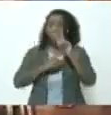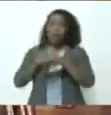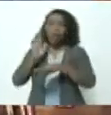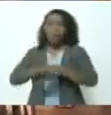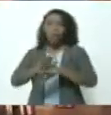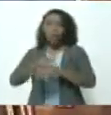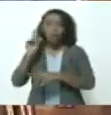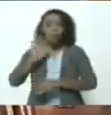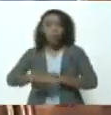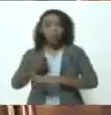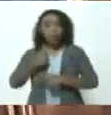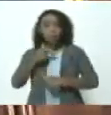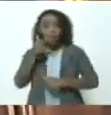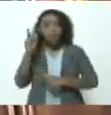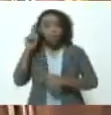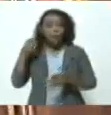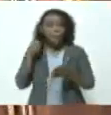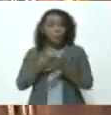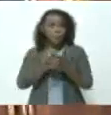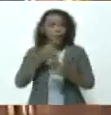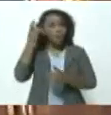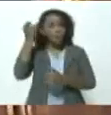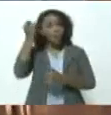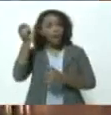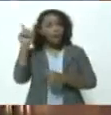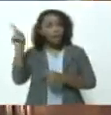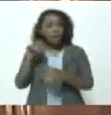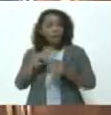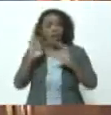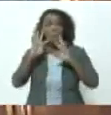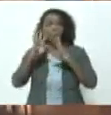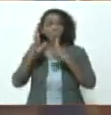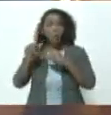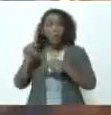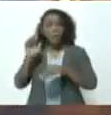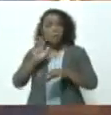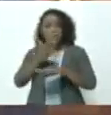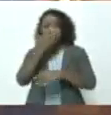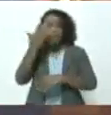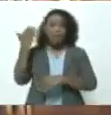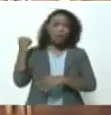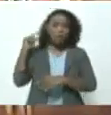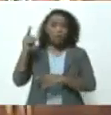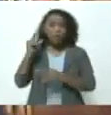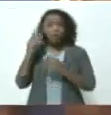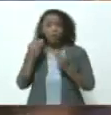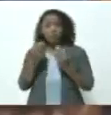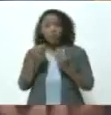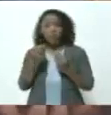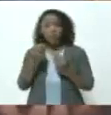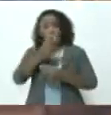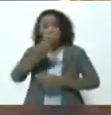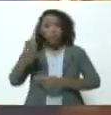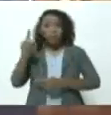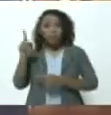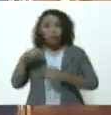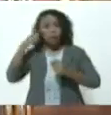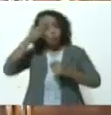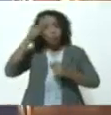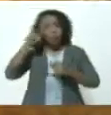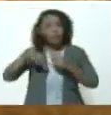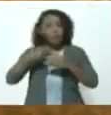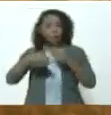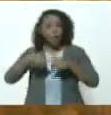porque, insisto, la idea de la serie es que te cuenta la batalla, pero se va al pasado de muchos personajes. Entonces hay una cantidad de cosas que rodamos en Caracas.